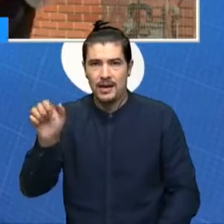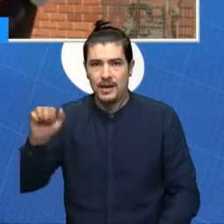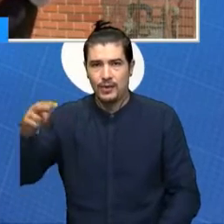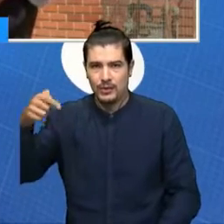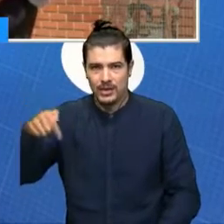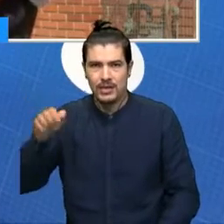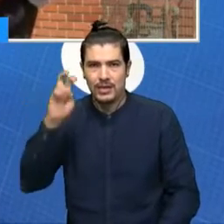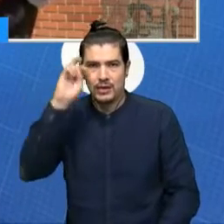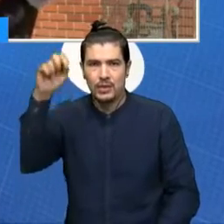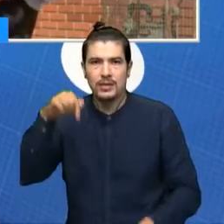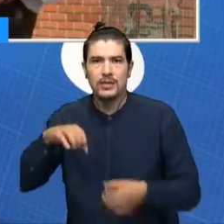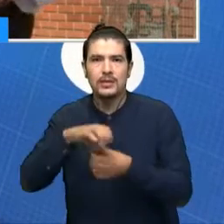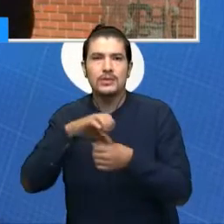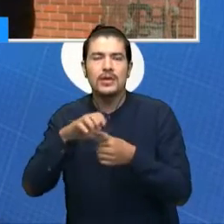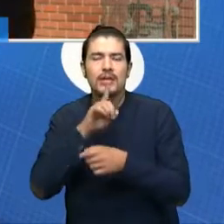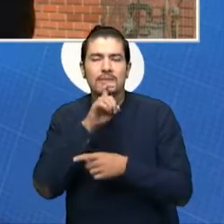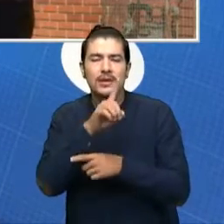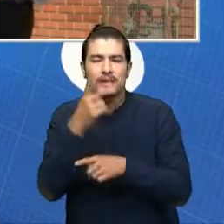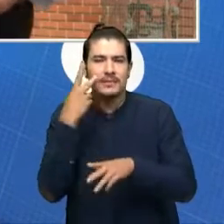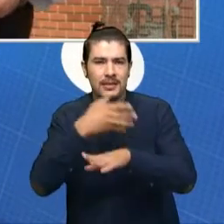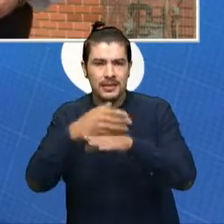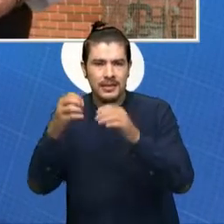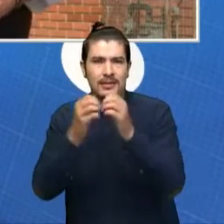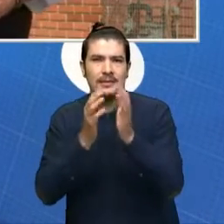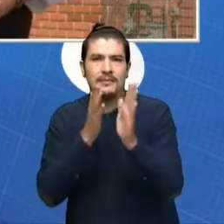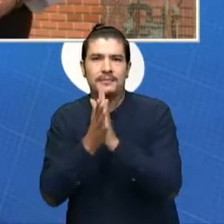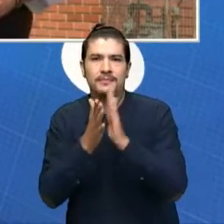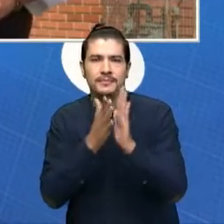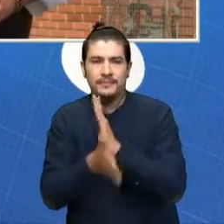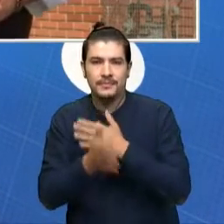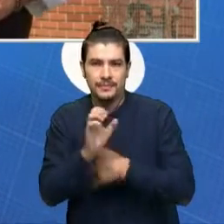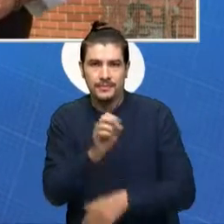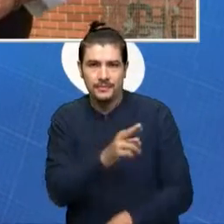esta ciudad. Información que tenemos a esta hora. Regreso al centro de estudios. Buenas tardes.